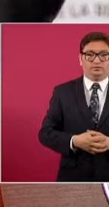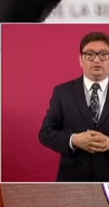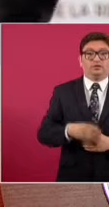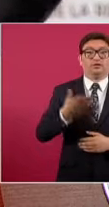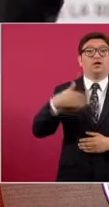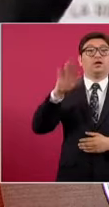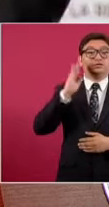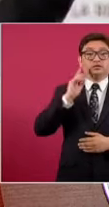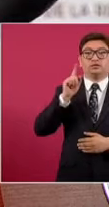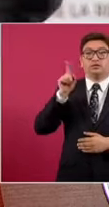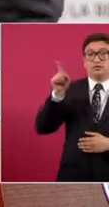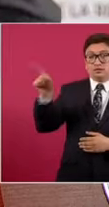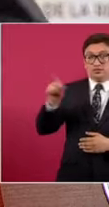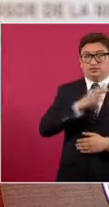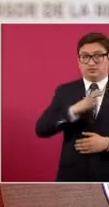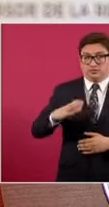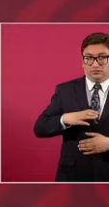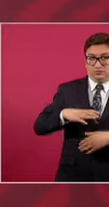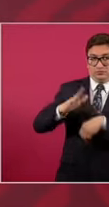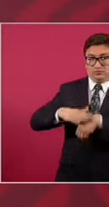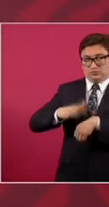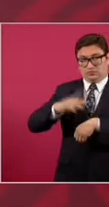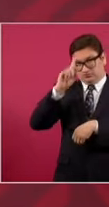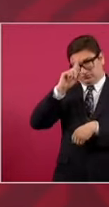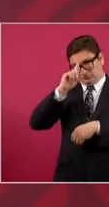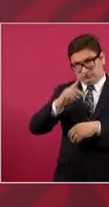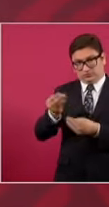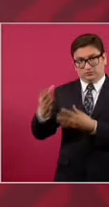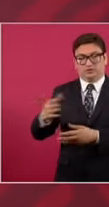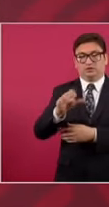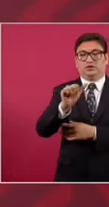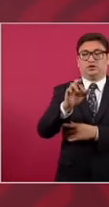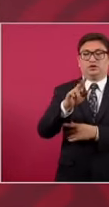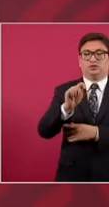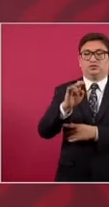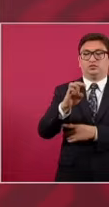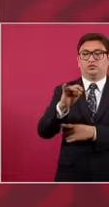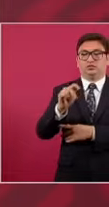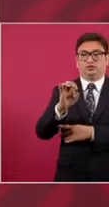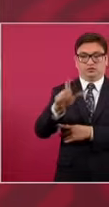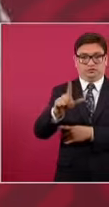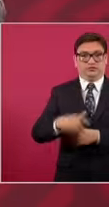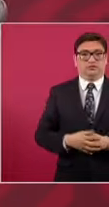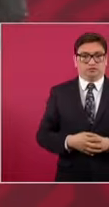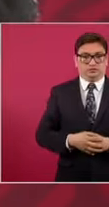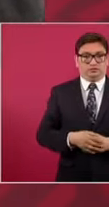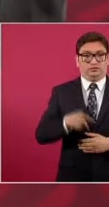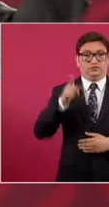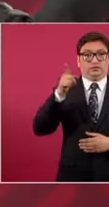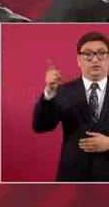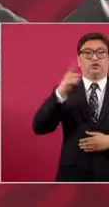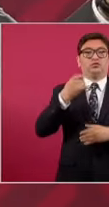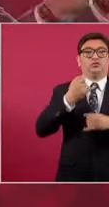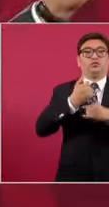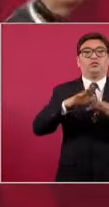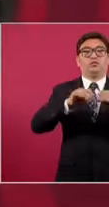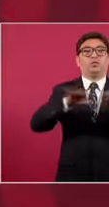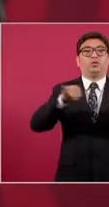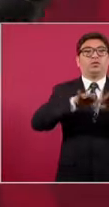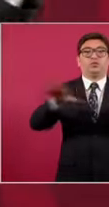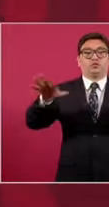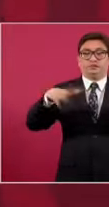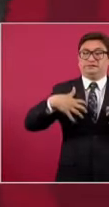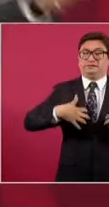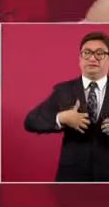recomendó a un candidato, a Arturo Montiel, pero el gran publicista, ¿no? Que